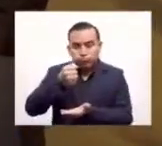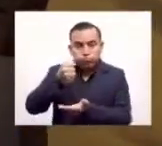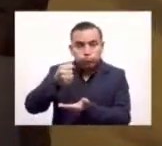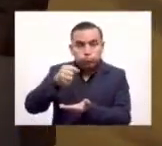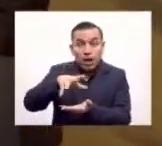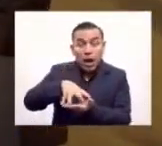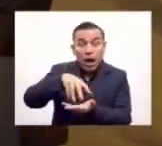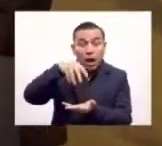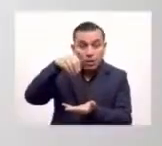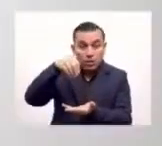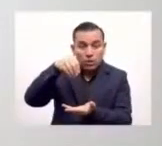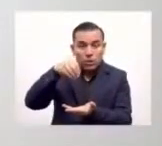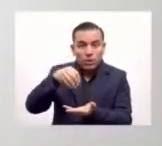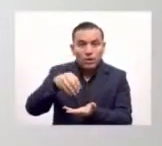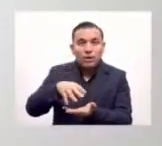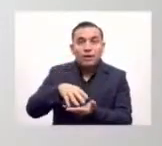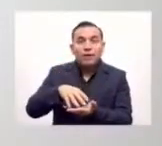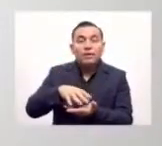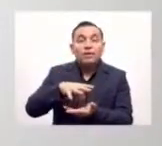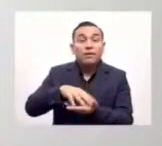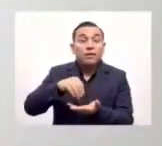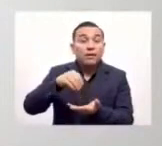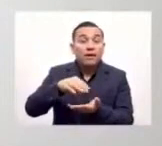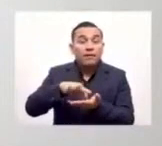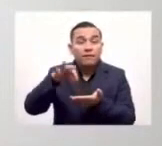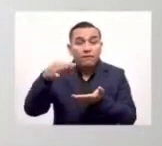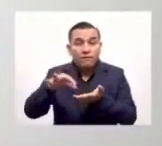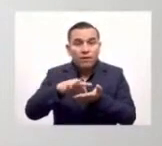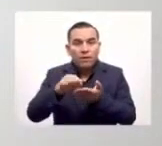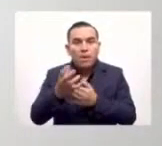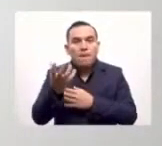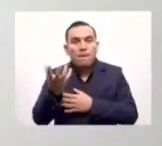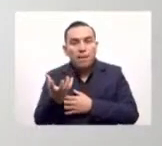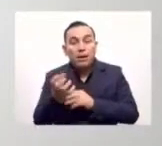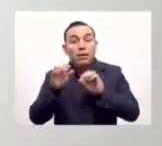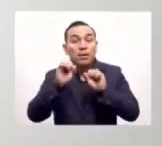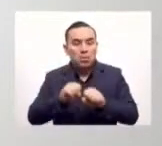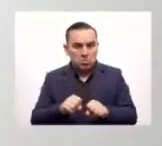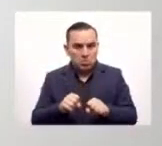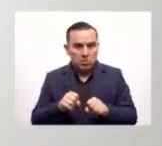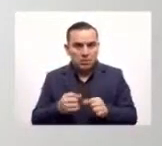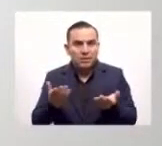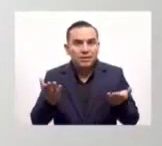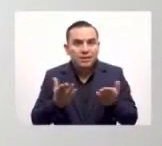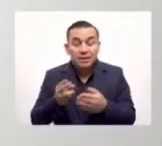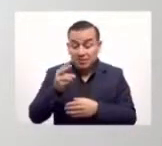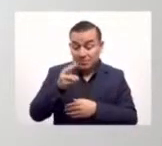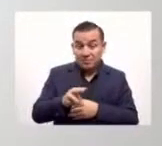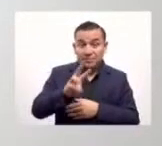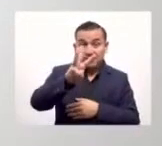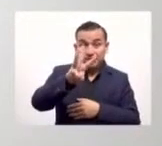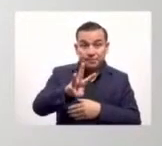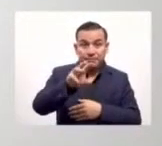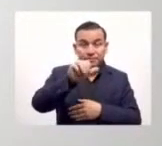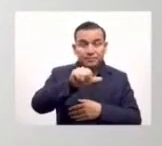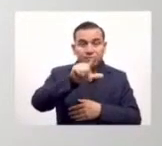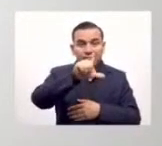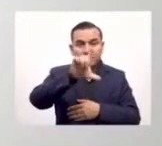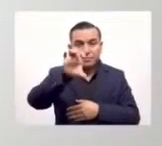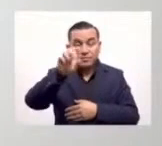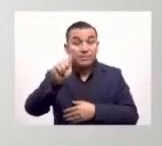que te integras a la economía con todo lo que va en cada país, a fin de cuentas hay cambios y hay modificaciones,